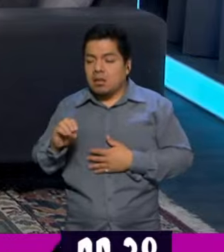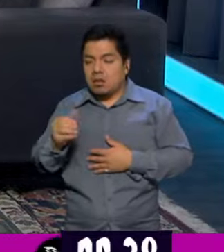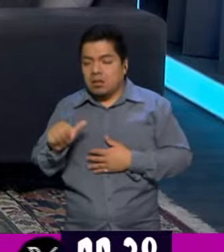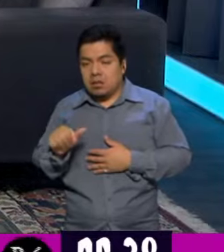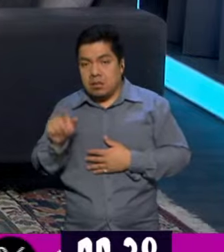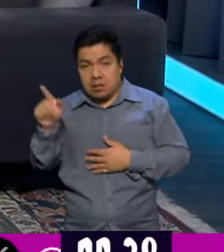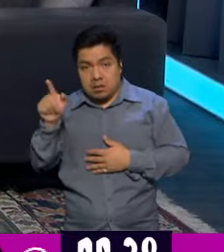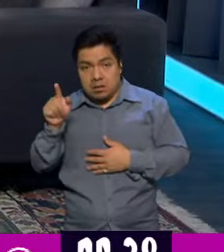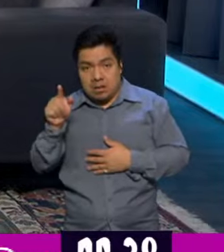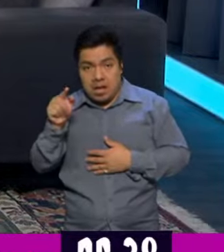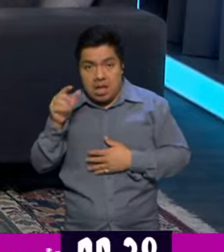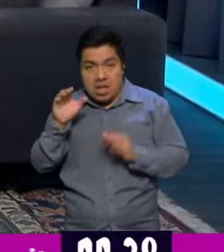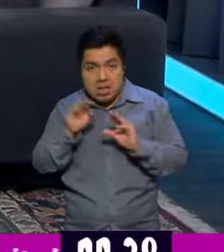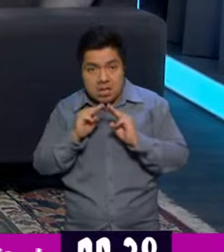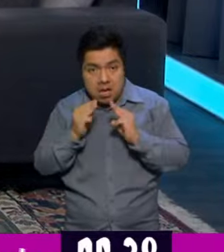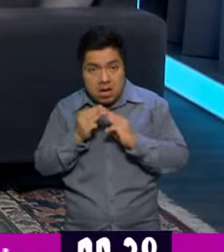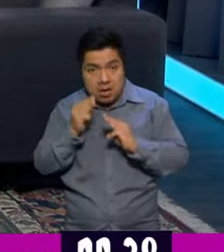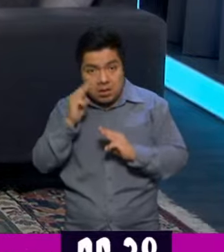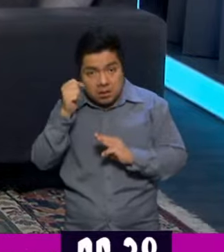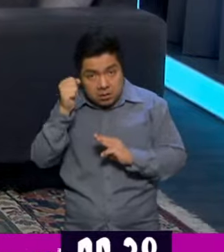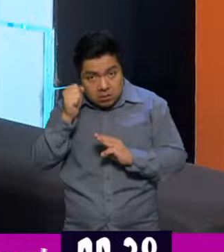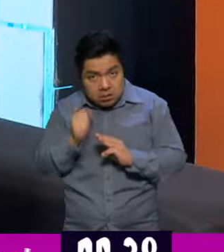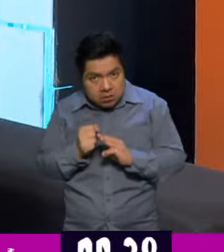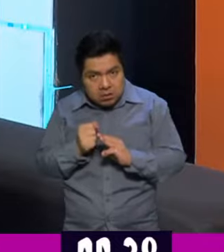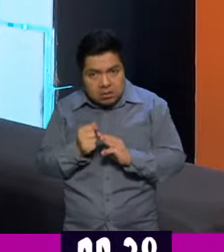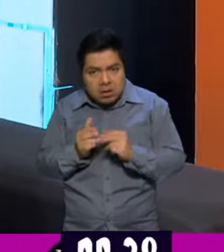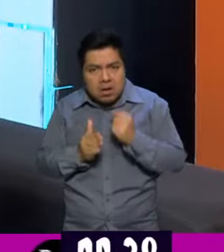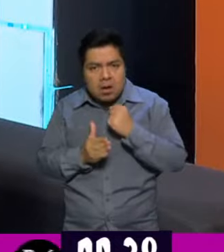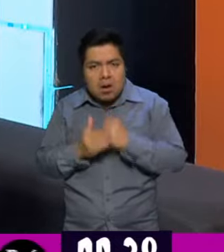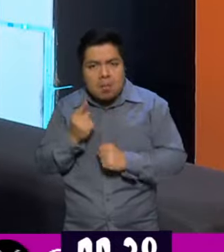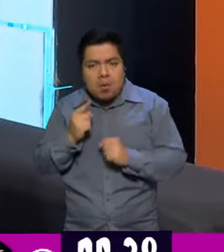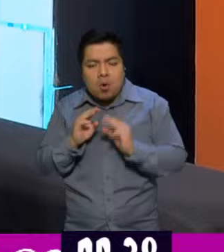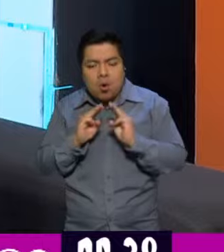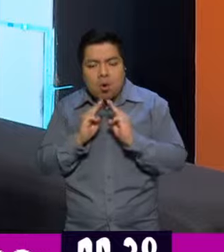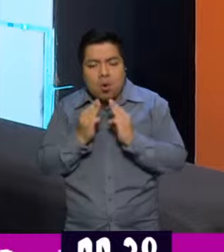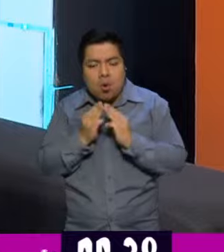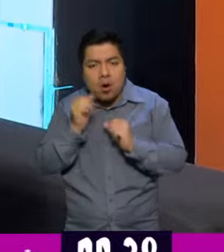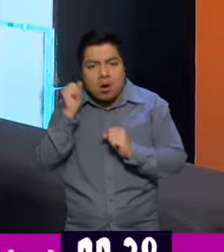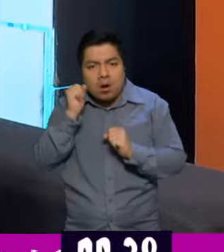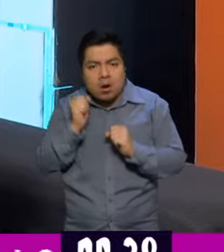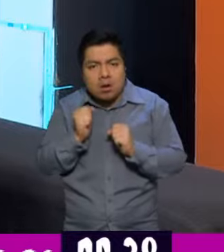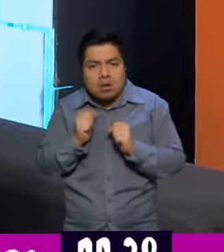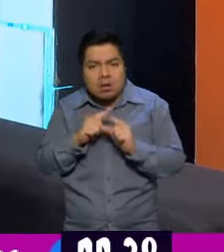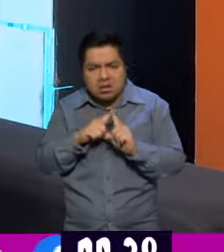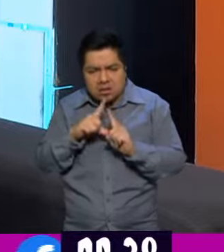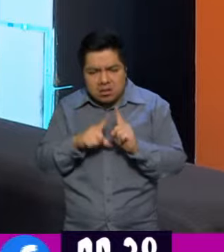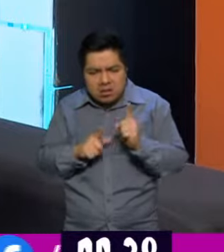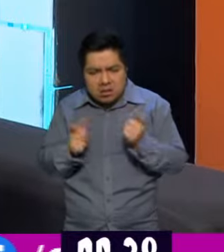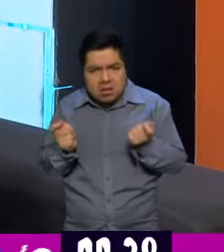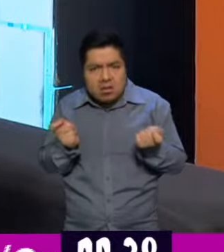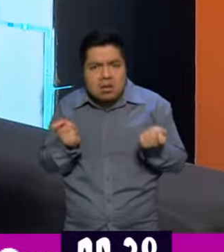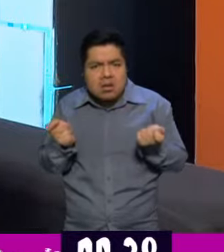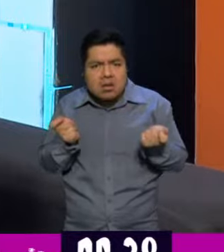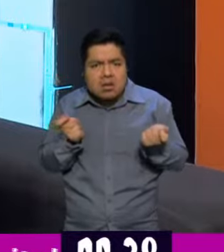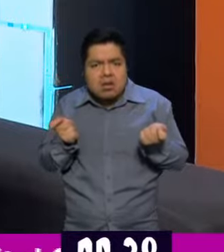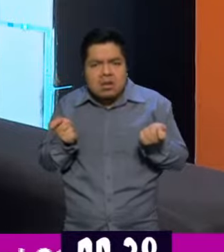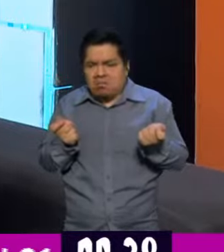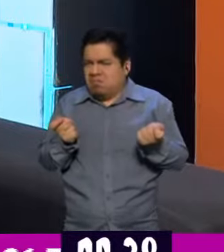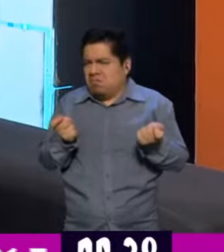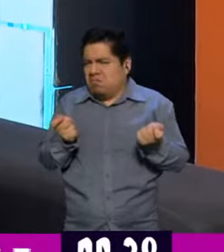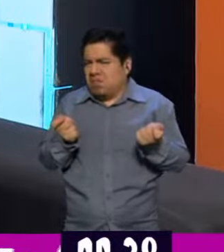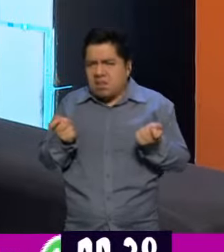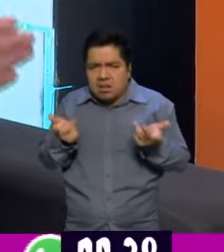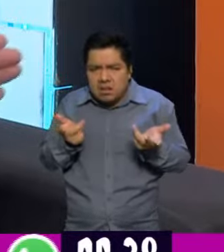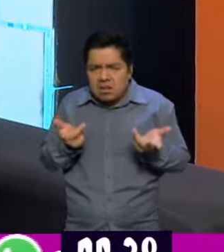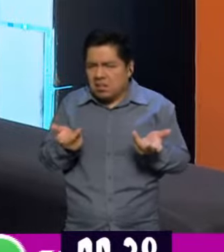Sinaloa, un instrumento del cártel de Sinaloa, porque el cártel de Sinaloa quiere dominar al país. Falso, el cártel de Sinaloa le interesa. Pero